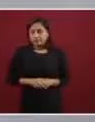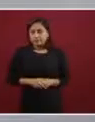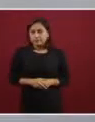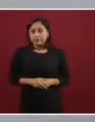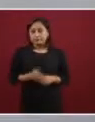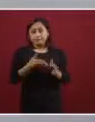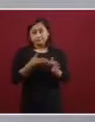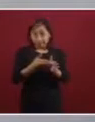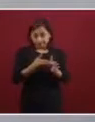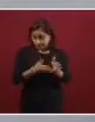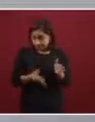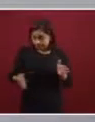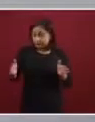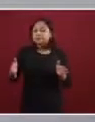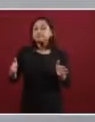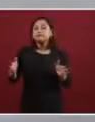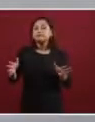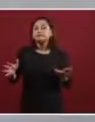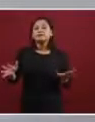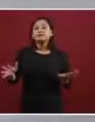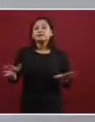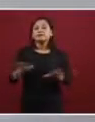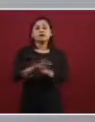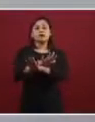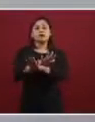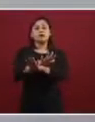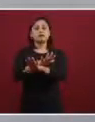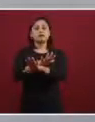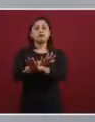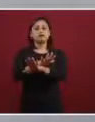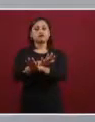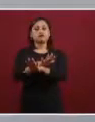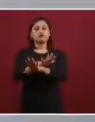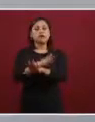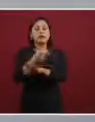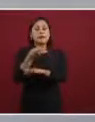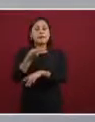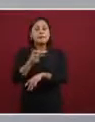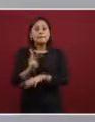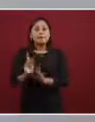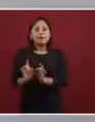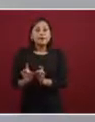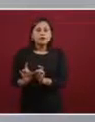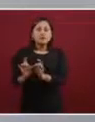pues se presenta esta situación lamentable